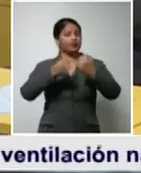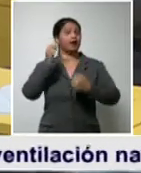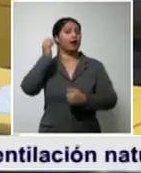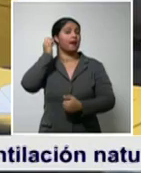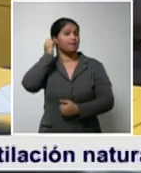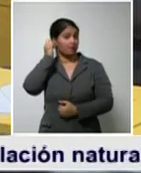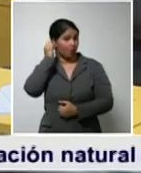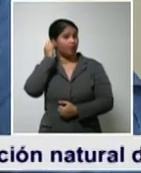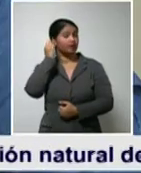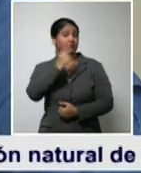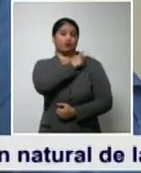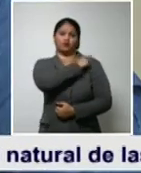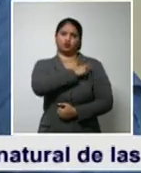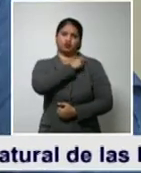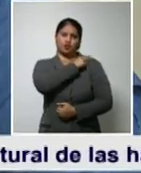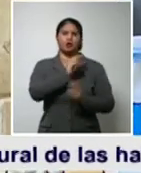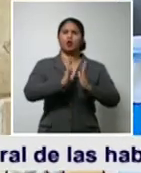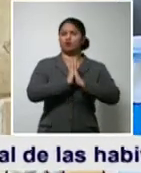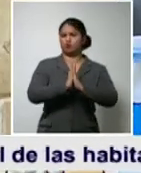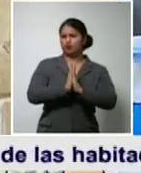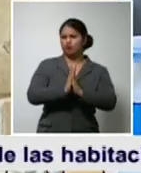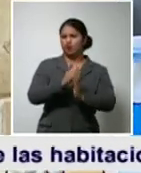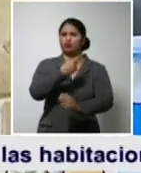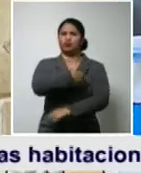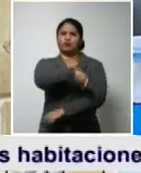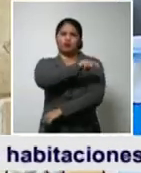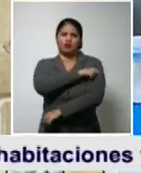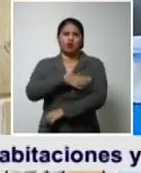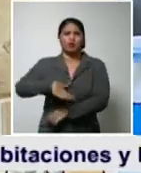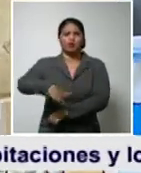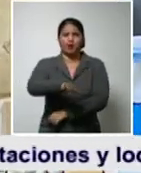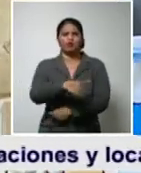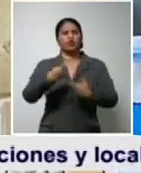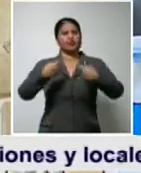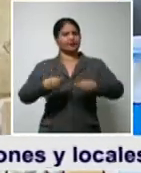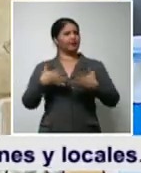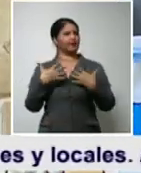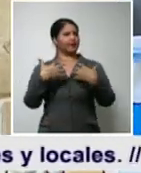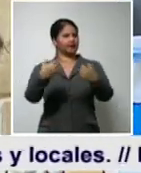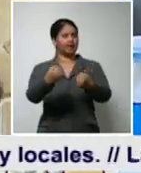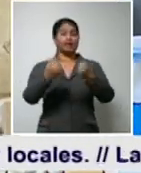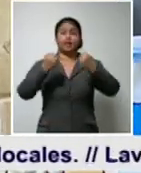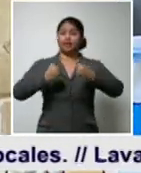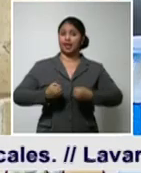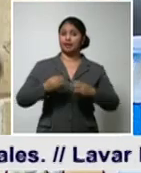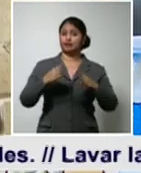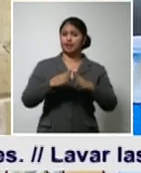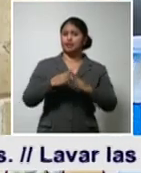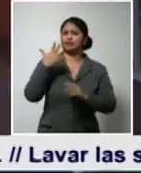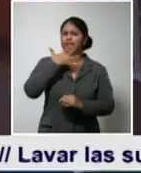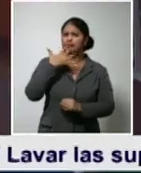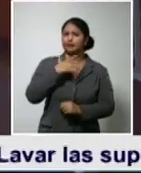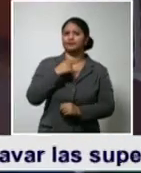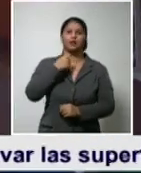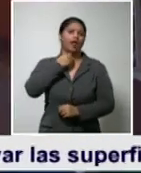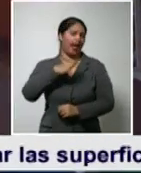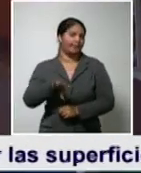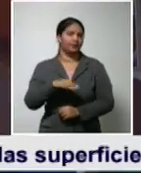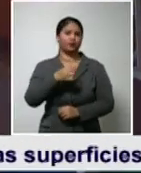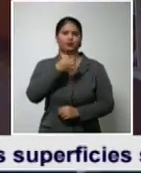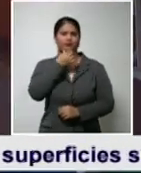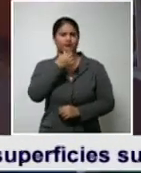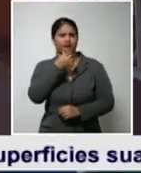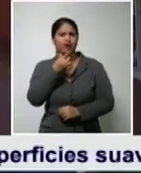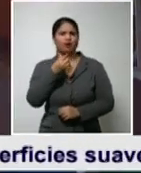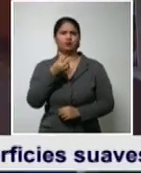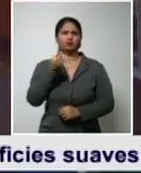la población comprenda que deben permanecer en sus casas los niños y personas vulnerables, evitar la